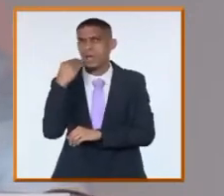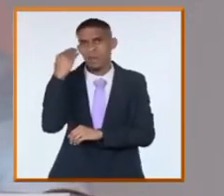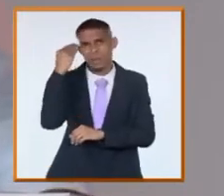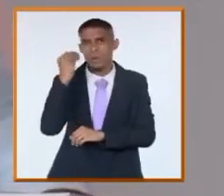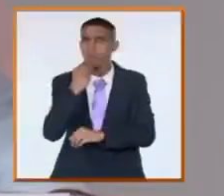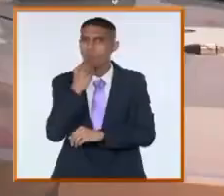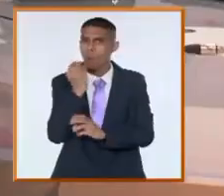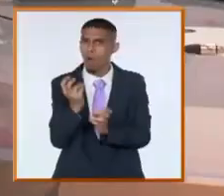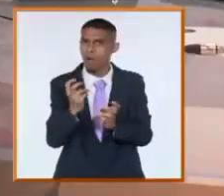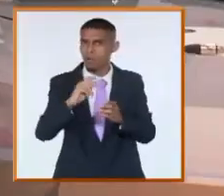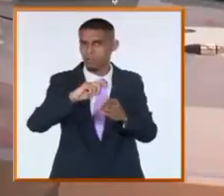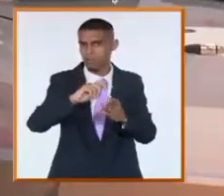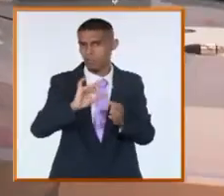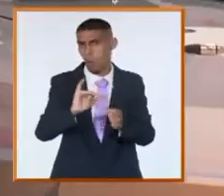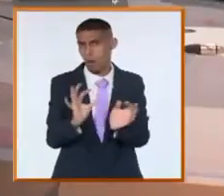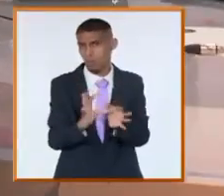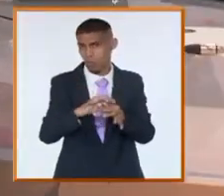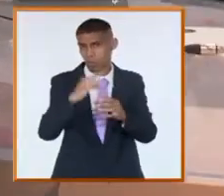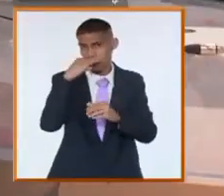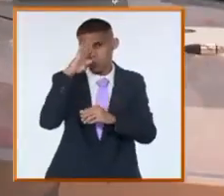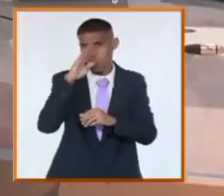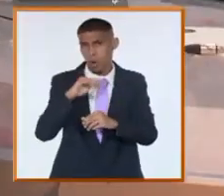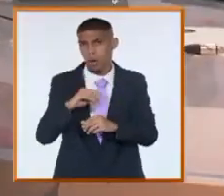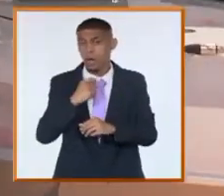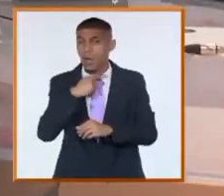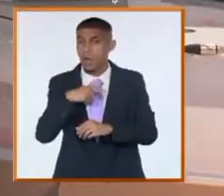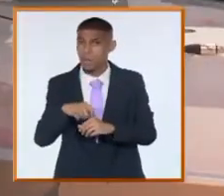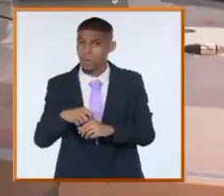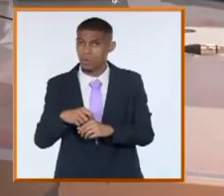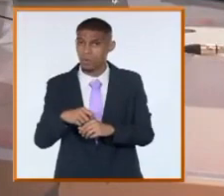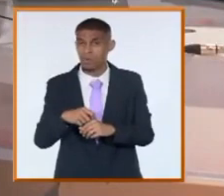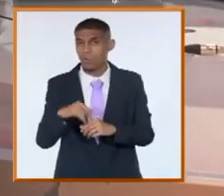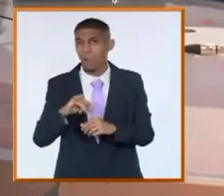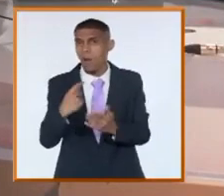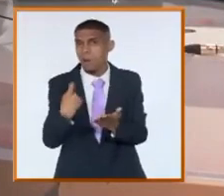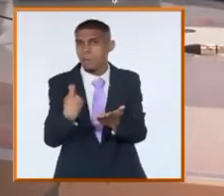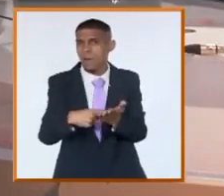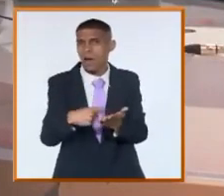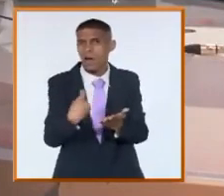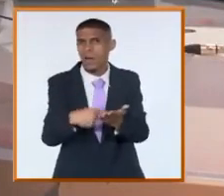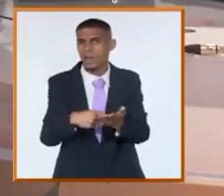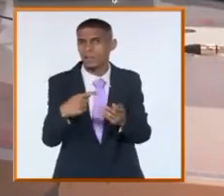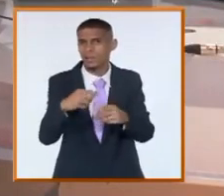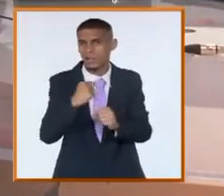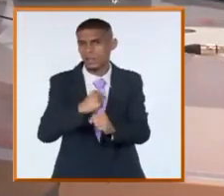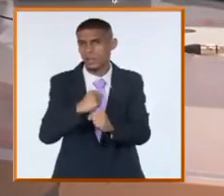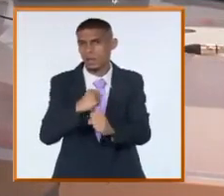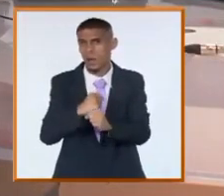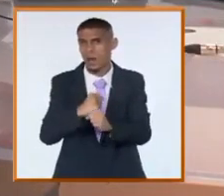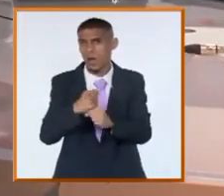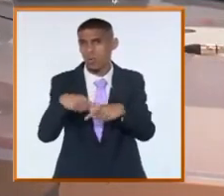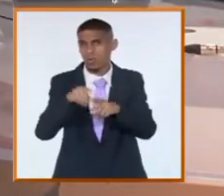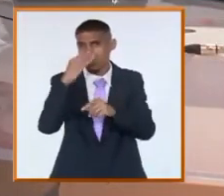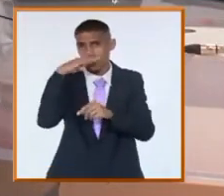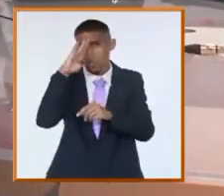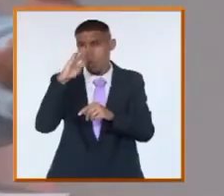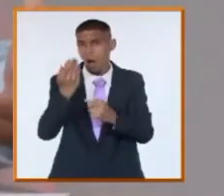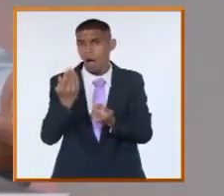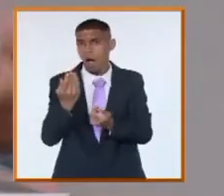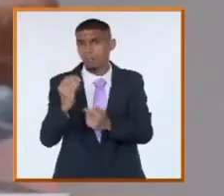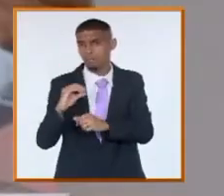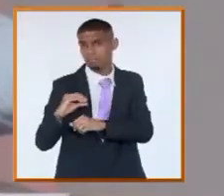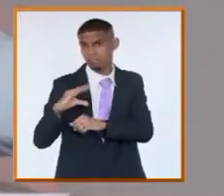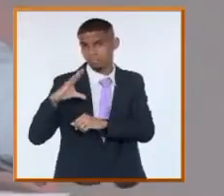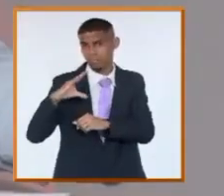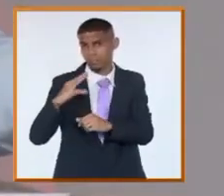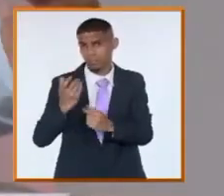una regulación no pueden hacer una inversión de millones y a lo que estaba preparada para una inversión de cientos de miles exactamente y